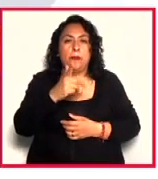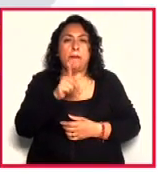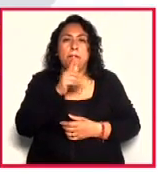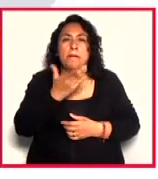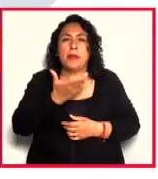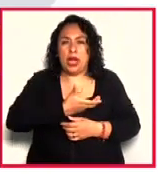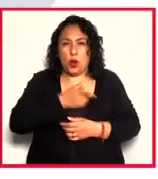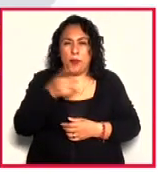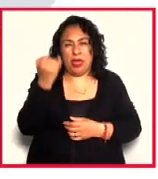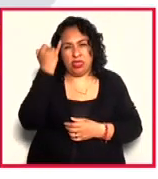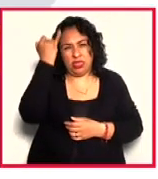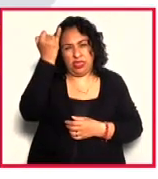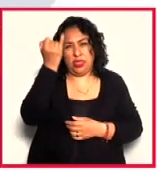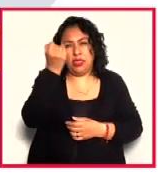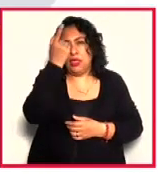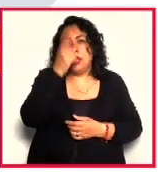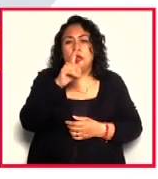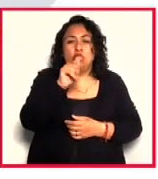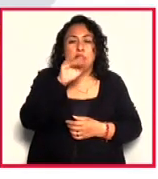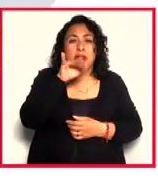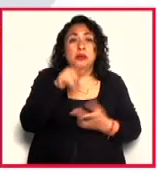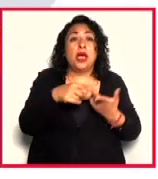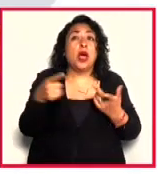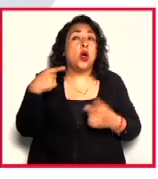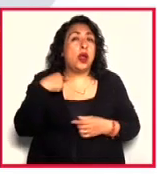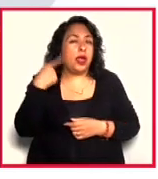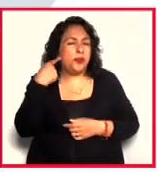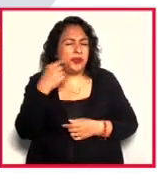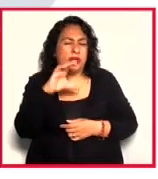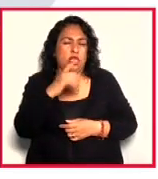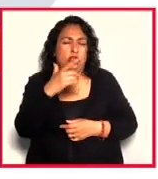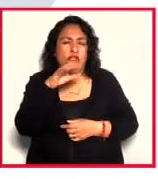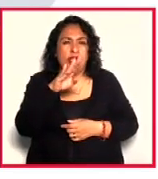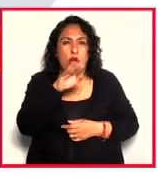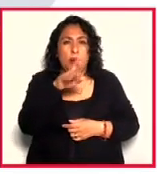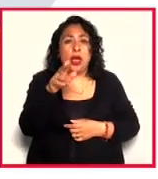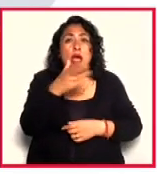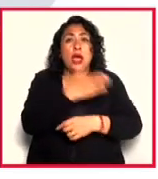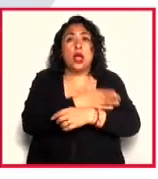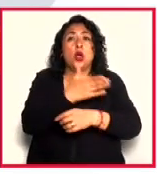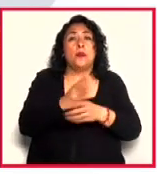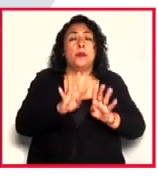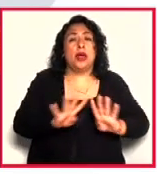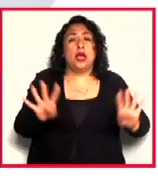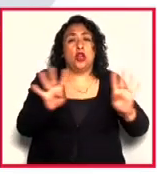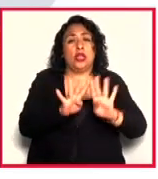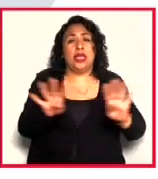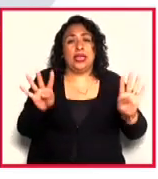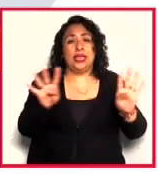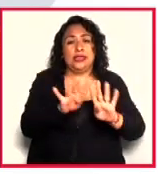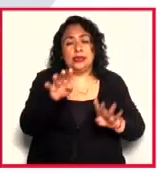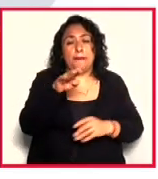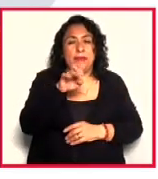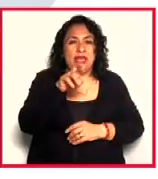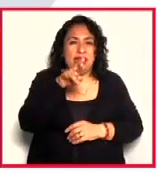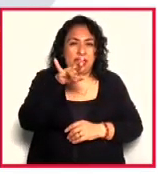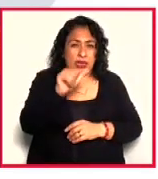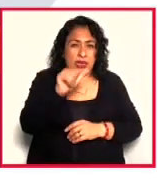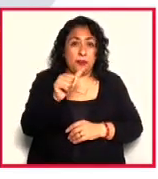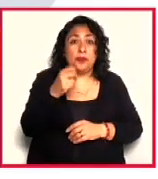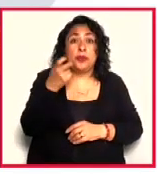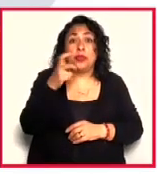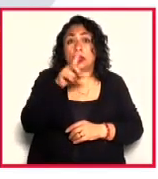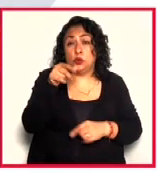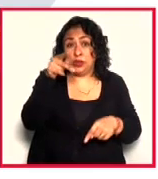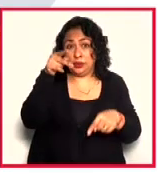podremos escuchar en una versión de Gonzalo Grau y con el acompañamiento de la Orquesta Sinfónica de Minería. Con esto vamos a una